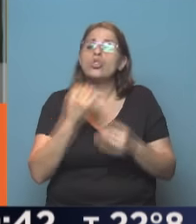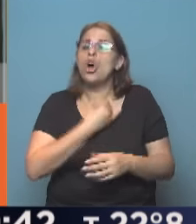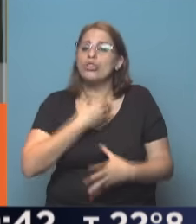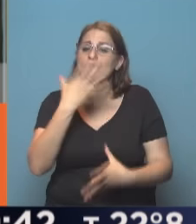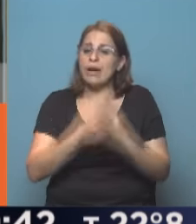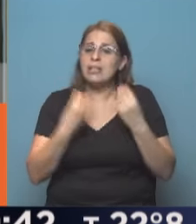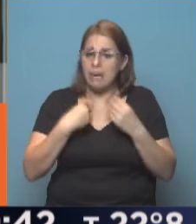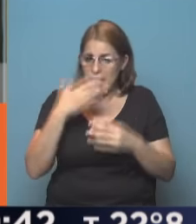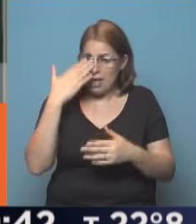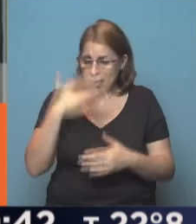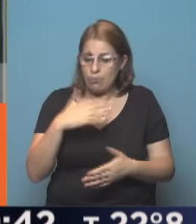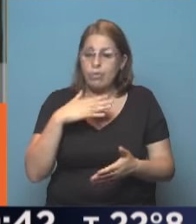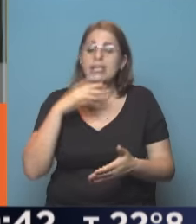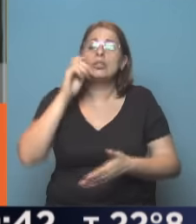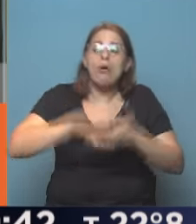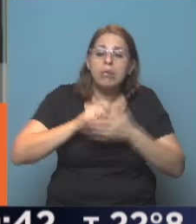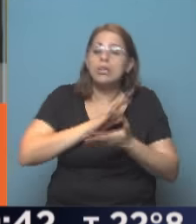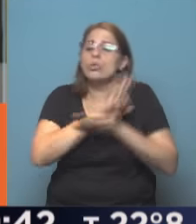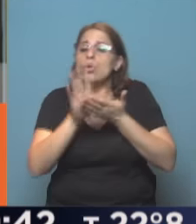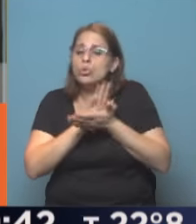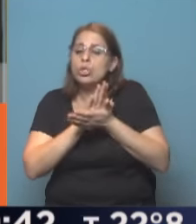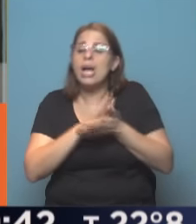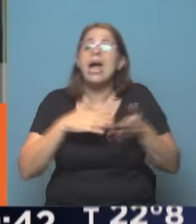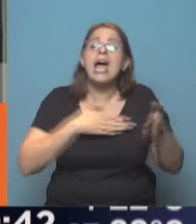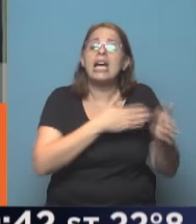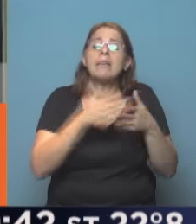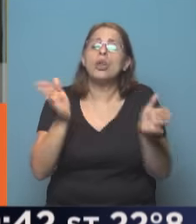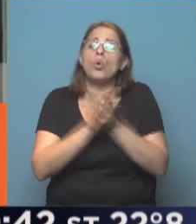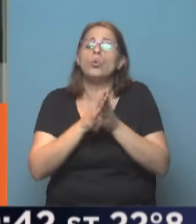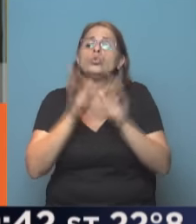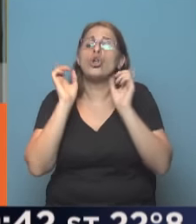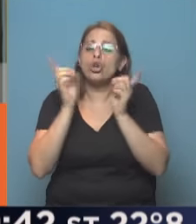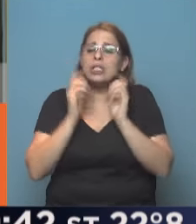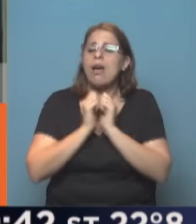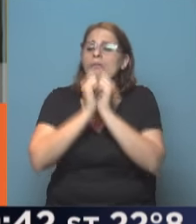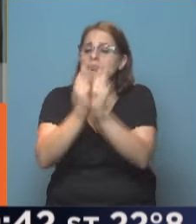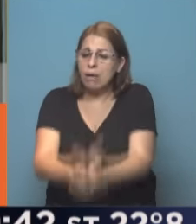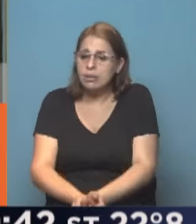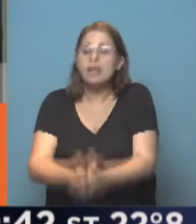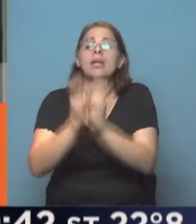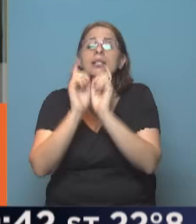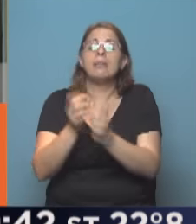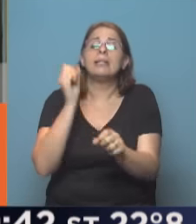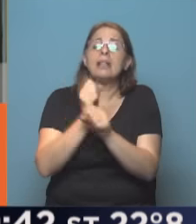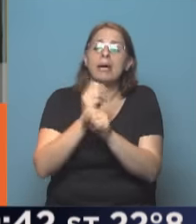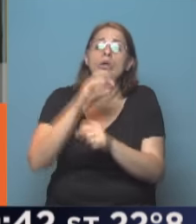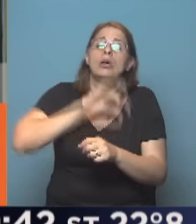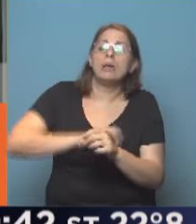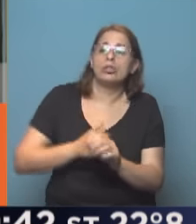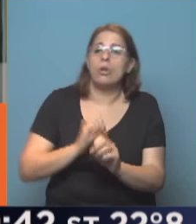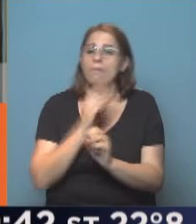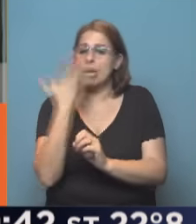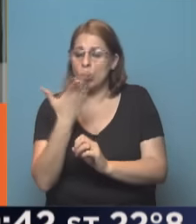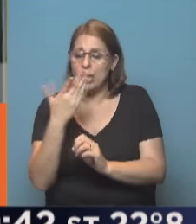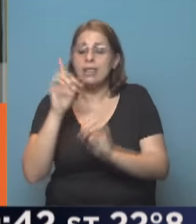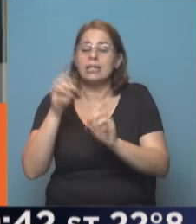corregirlo. Y ese camino que emprendemos con todos los docentes, acompañándolos más, trabajando para que el salario docente mejore, para que haya